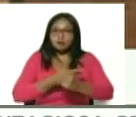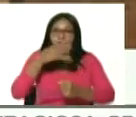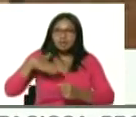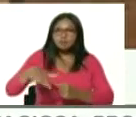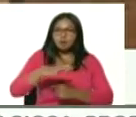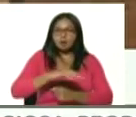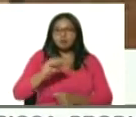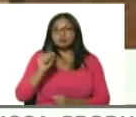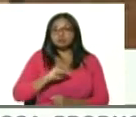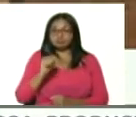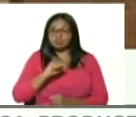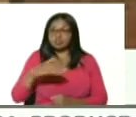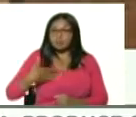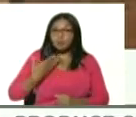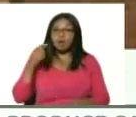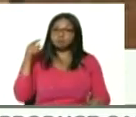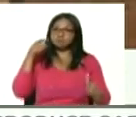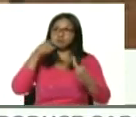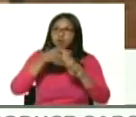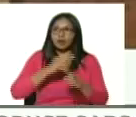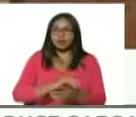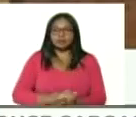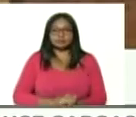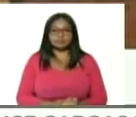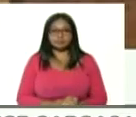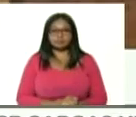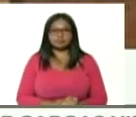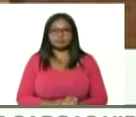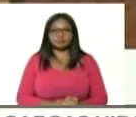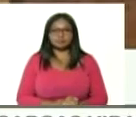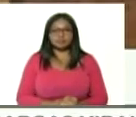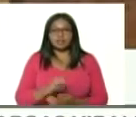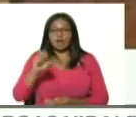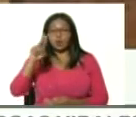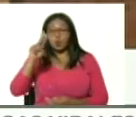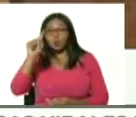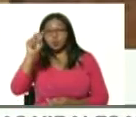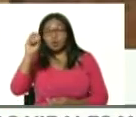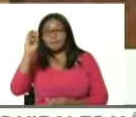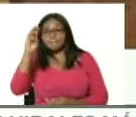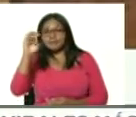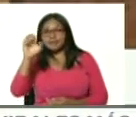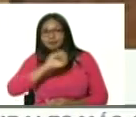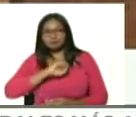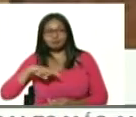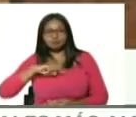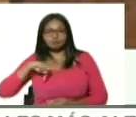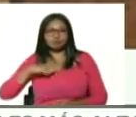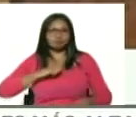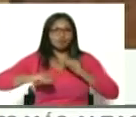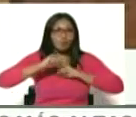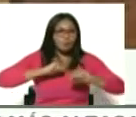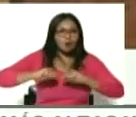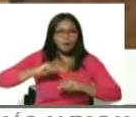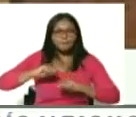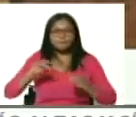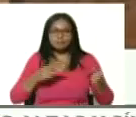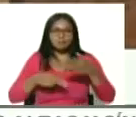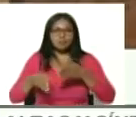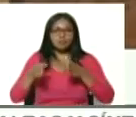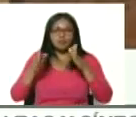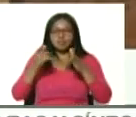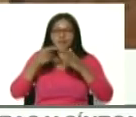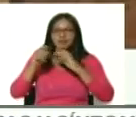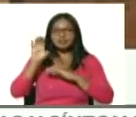una utopía, pero es una utopía concreta. Es la utopía que nos mueve para construir otro país